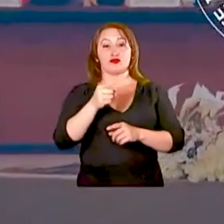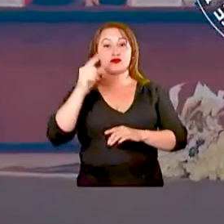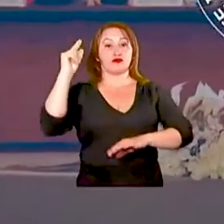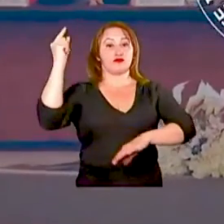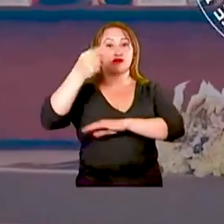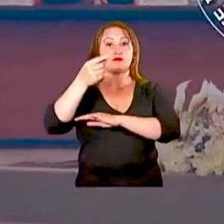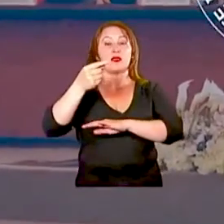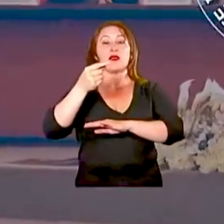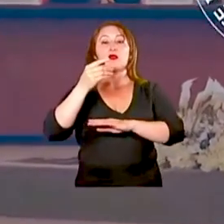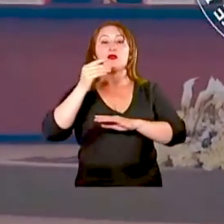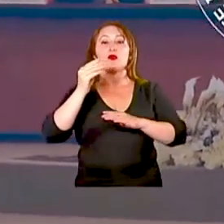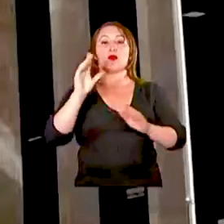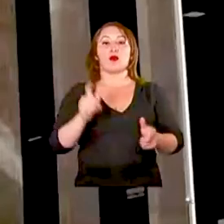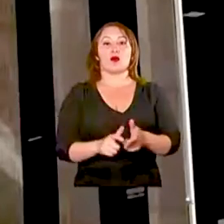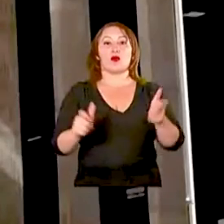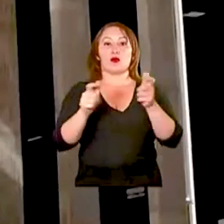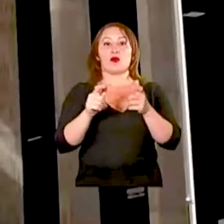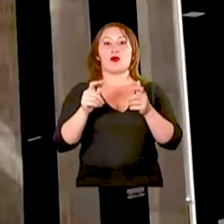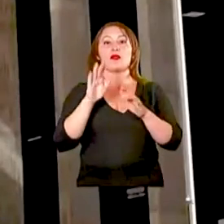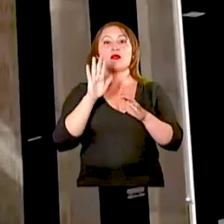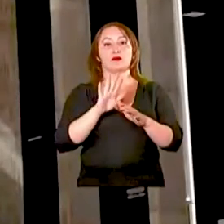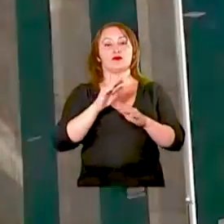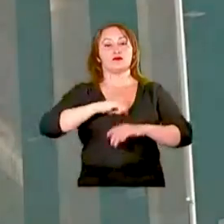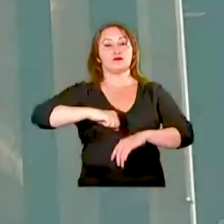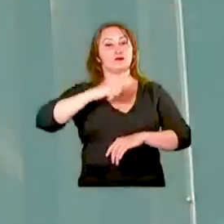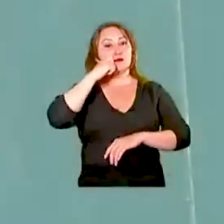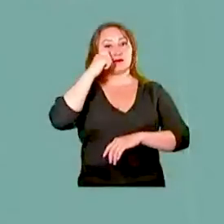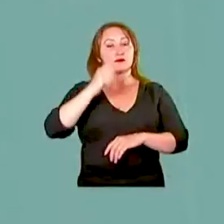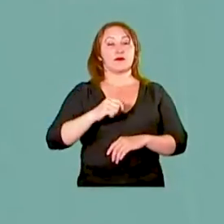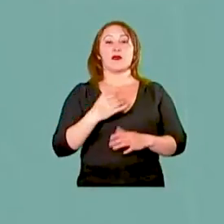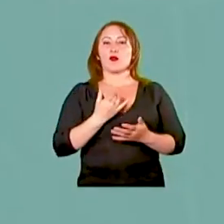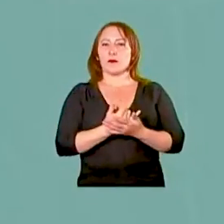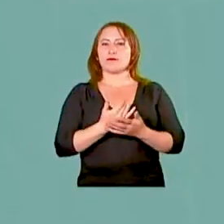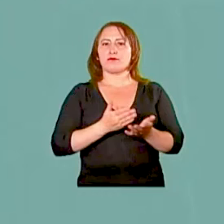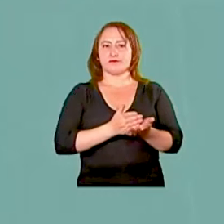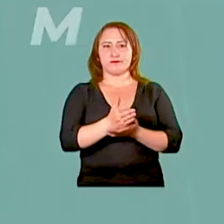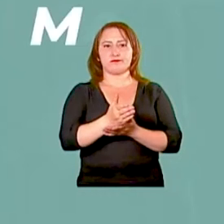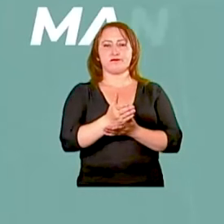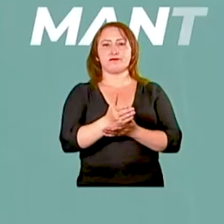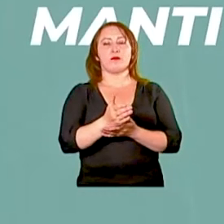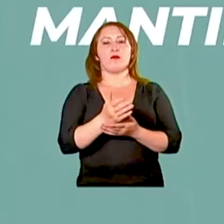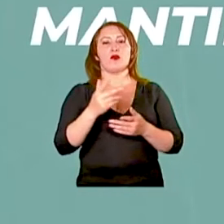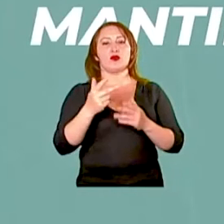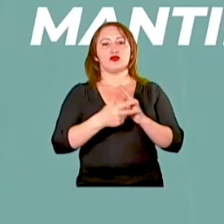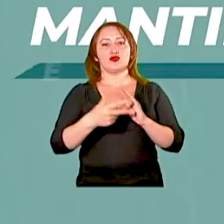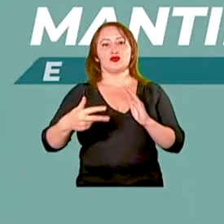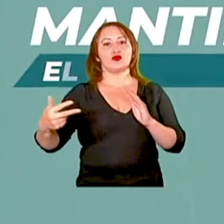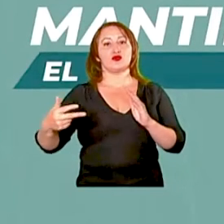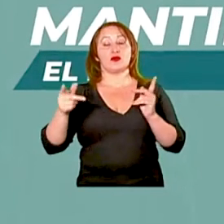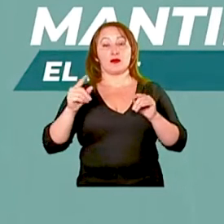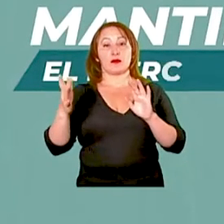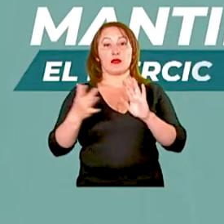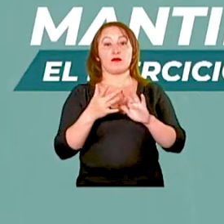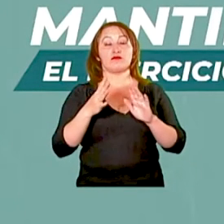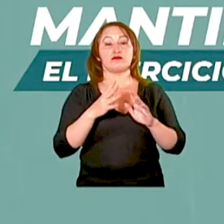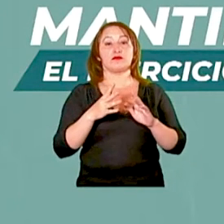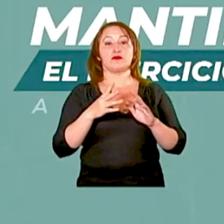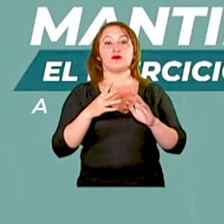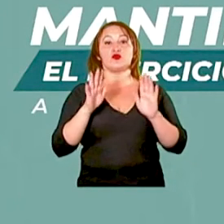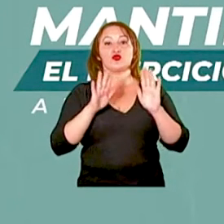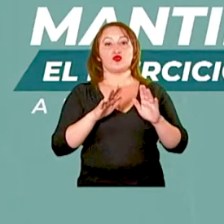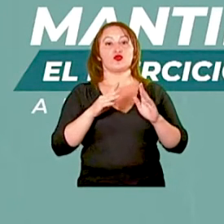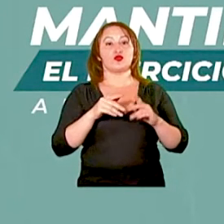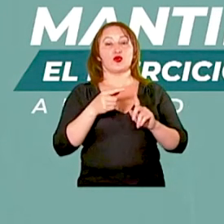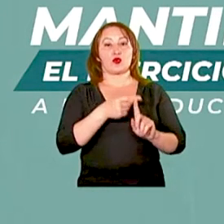Corte Interamericana de Derechos Humanos, mantiene incólume y en plena vigencia la Constitución en lo relativo a que corresponde a